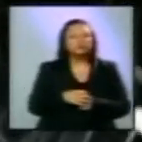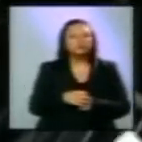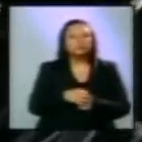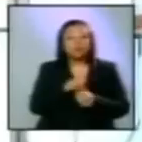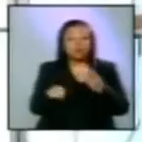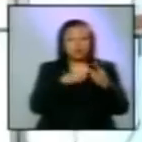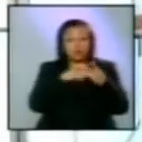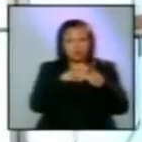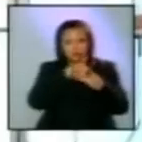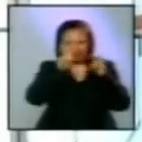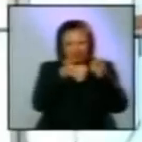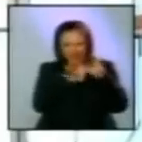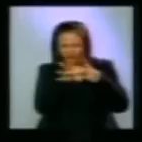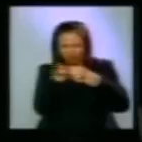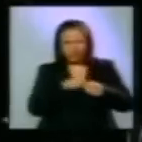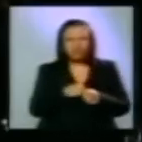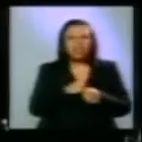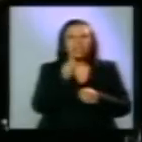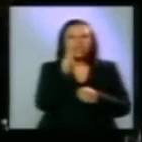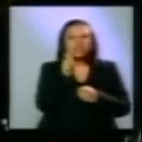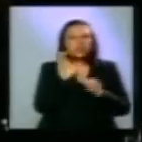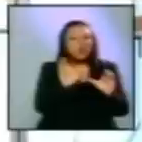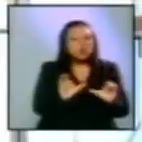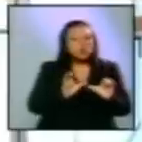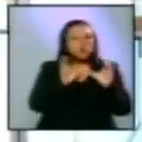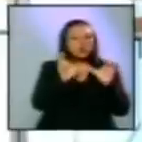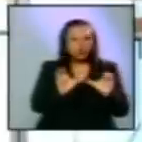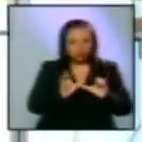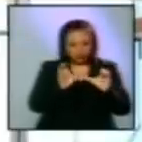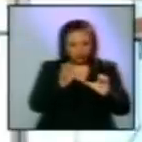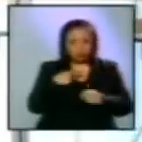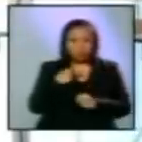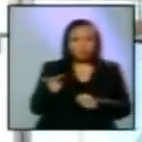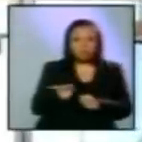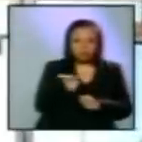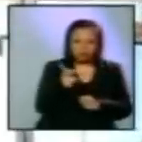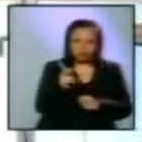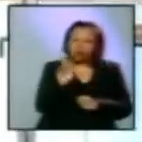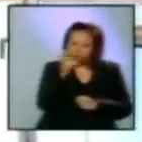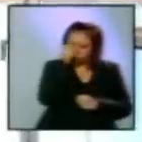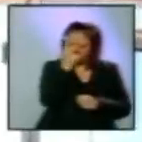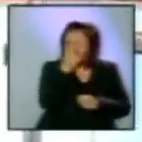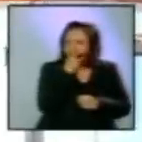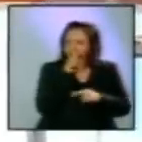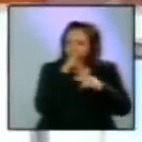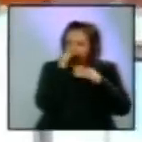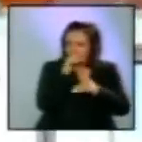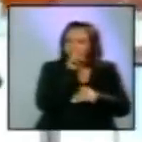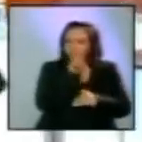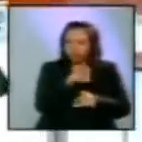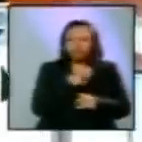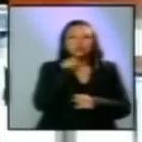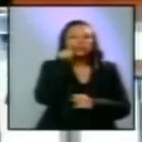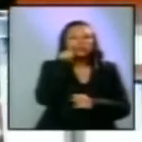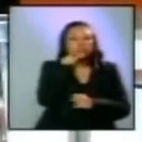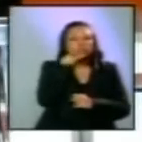El subtema es conservación. Y la pregunta, le quiero recordar que tiene usted 2 minutos para responderla. ¿Cuál sería su política de